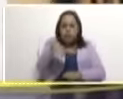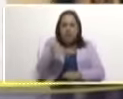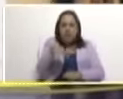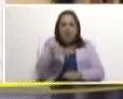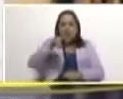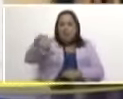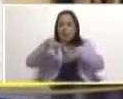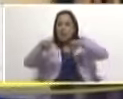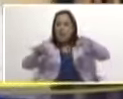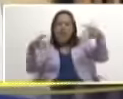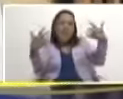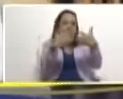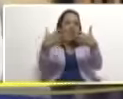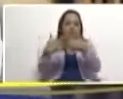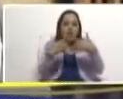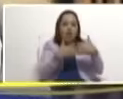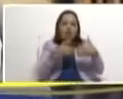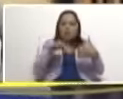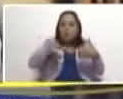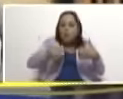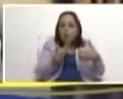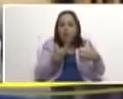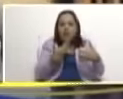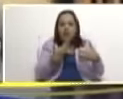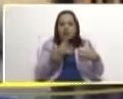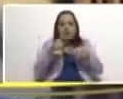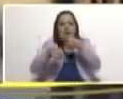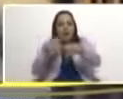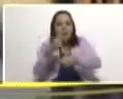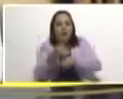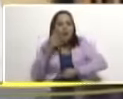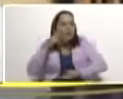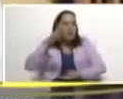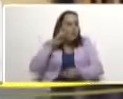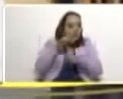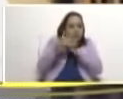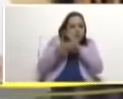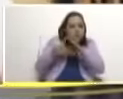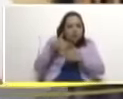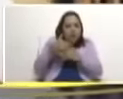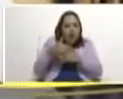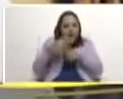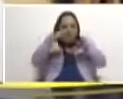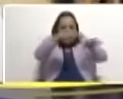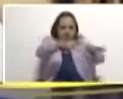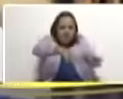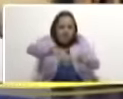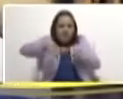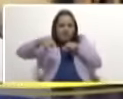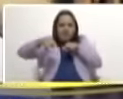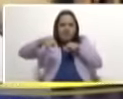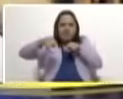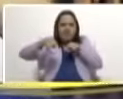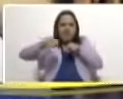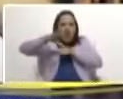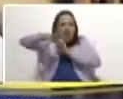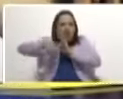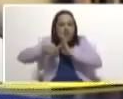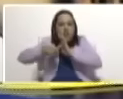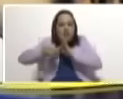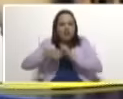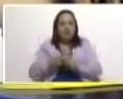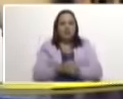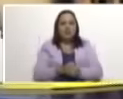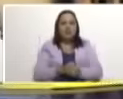Enfréntalos para tú poder ir con la intriga, la cizaña y clavar tus garras. No otro ha sido